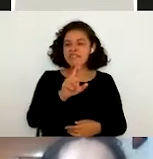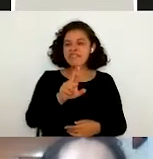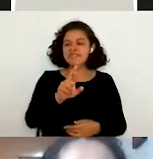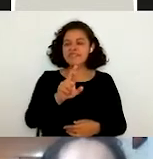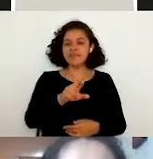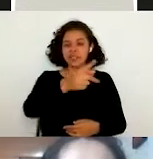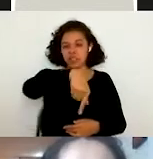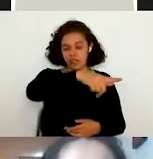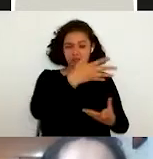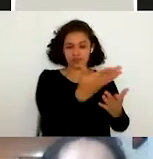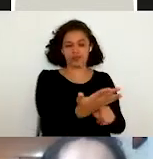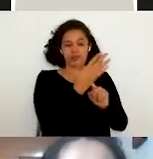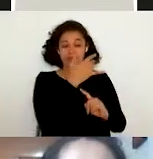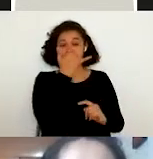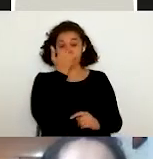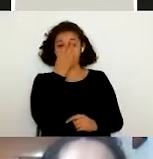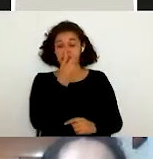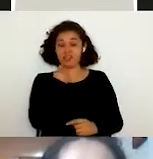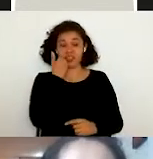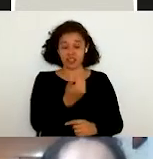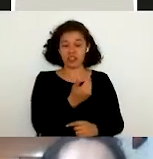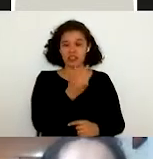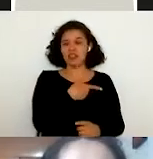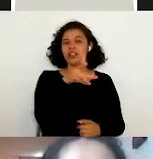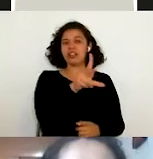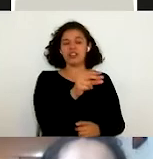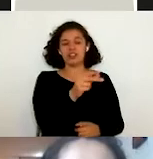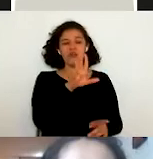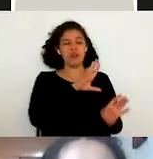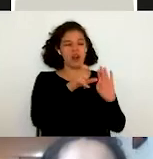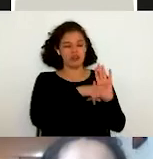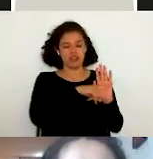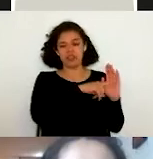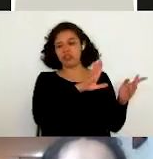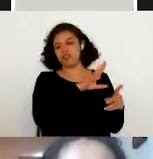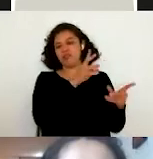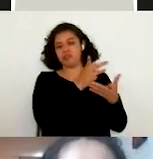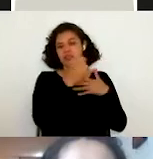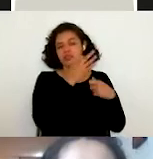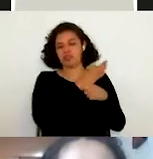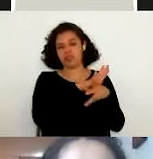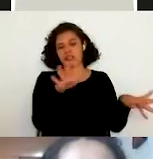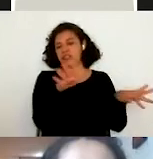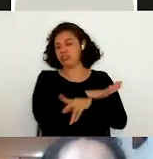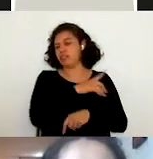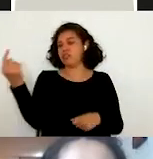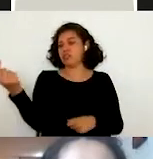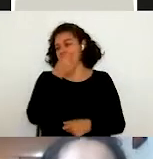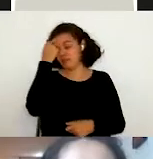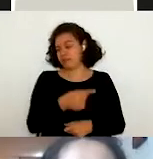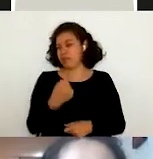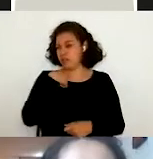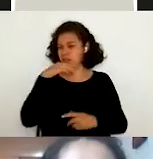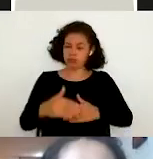si no es así, ¿qué me permito cambiar en mi proyecto en este momento para poder llegar